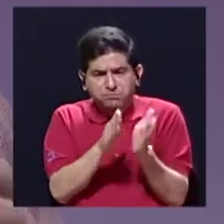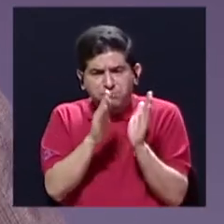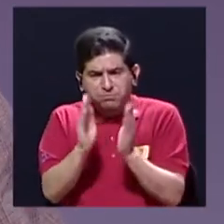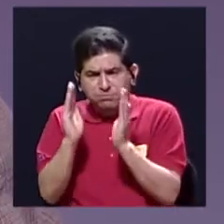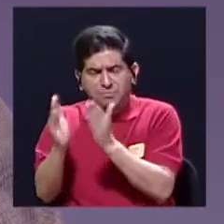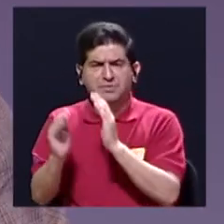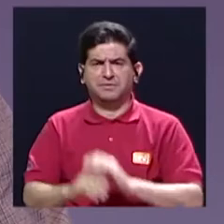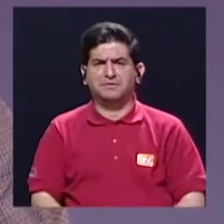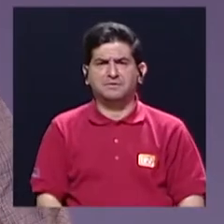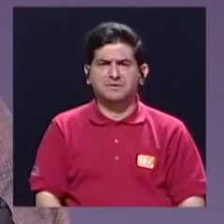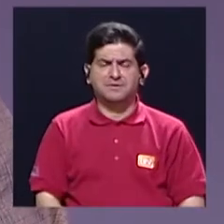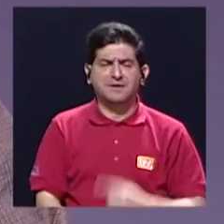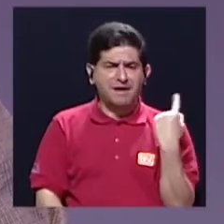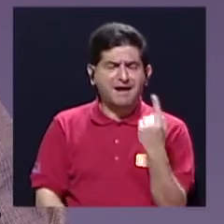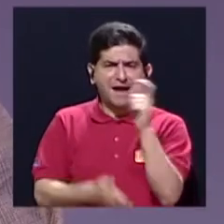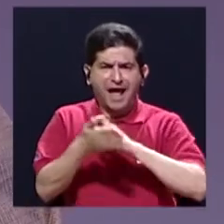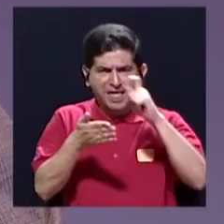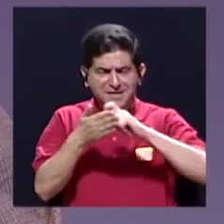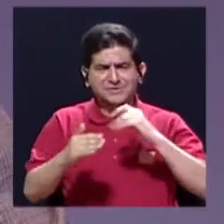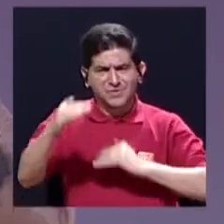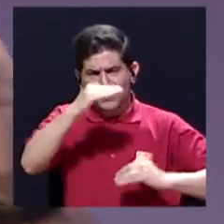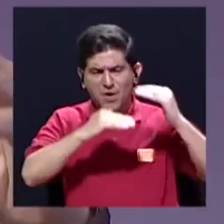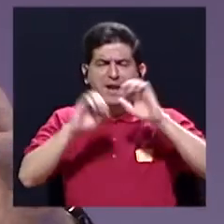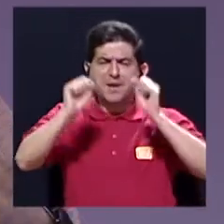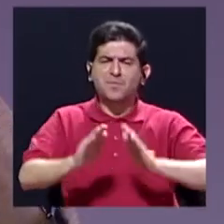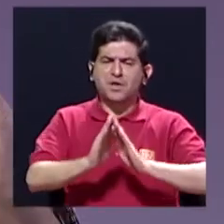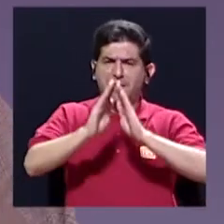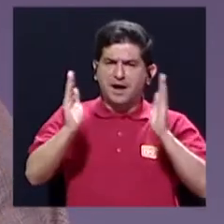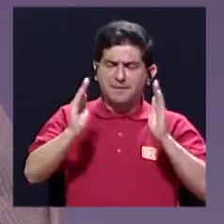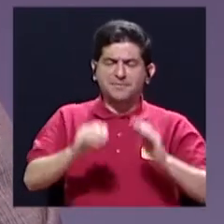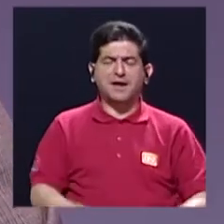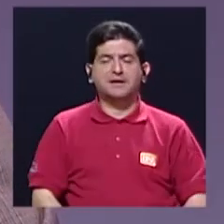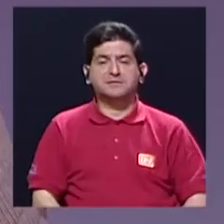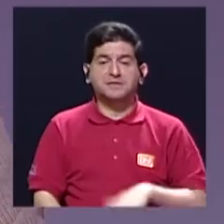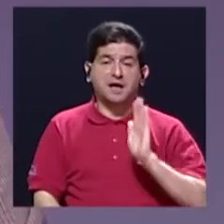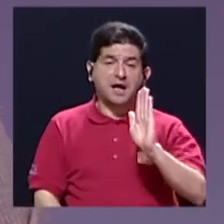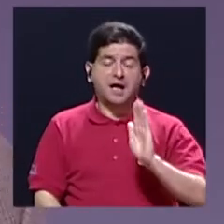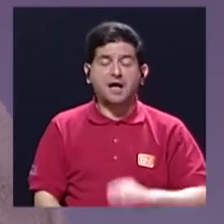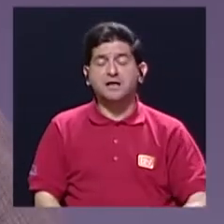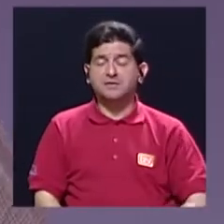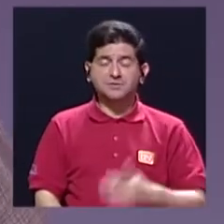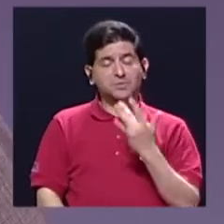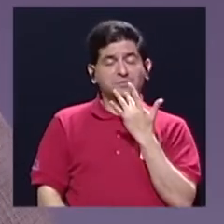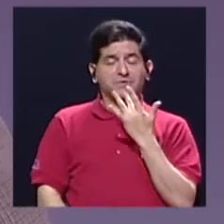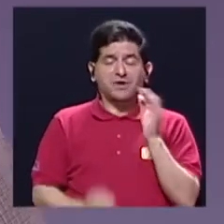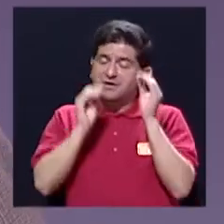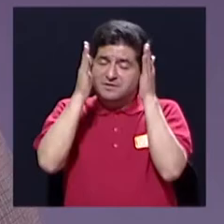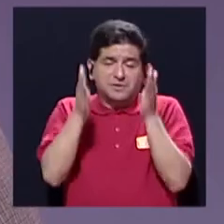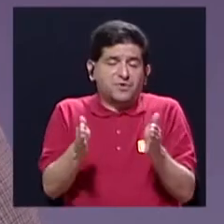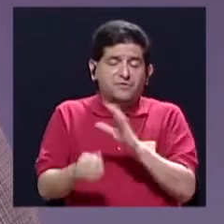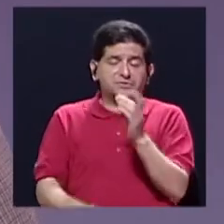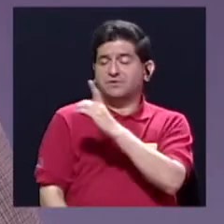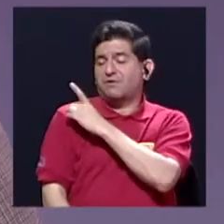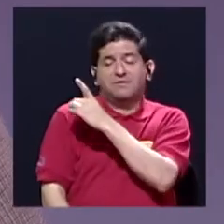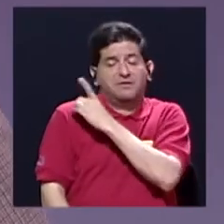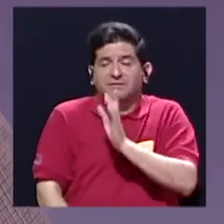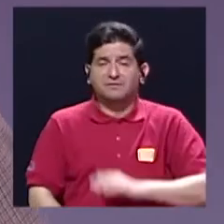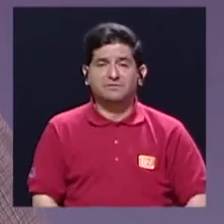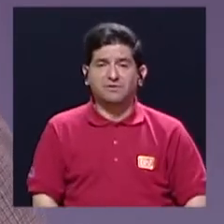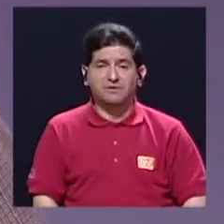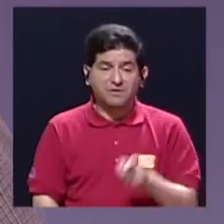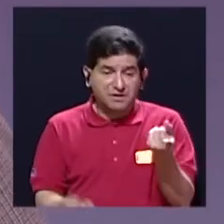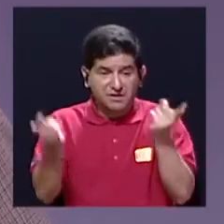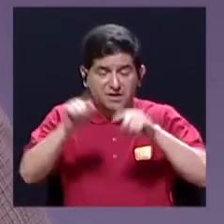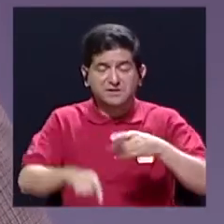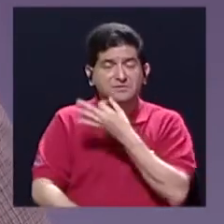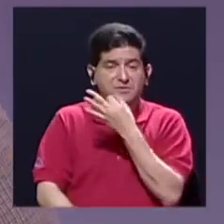para que cada escuela, cada edificio, se amplíe al gusto de sus profesores o sus directores. Entonces, eso es lo que